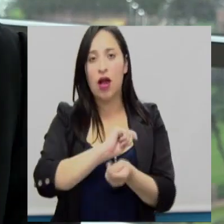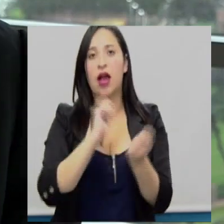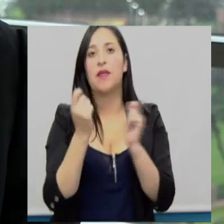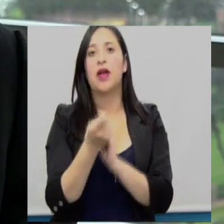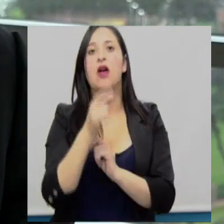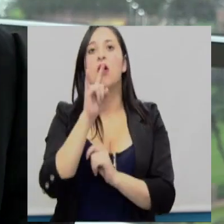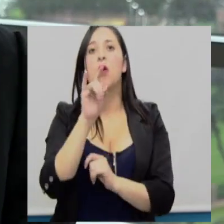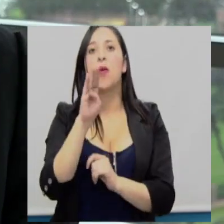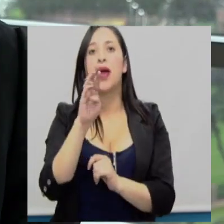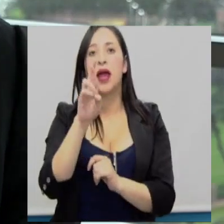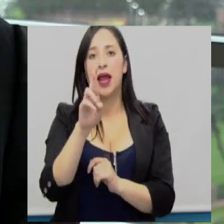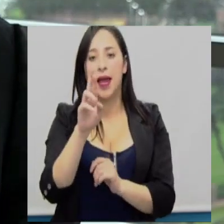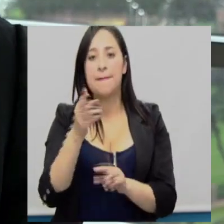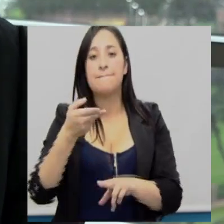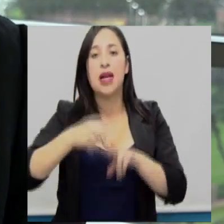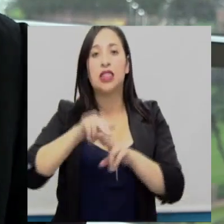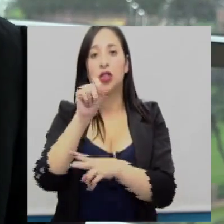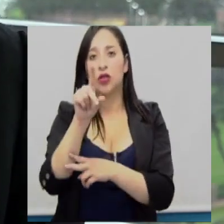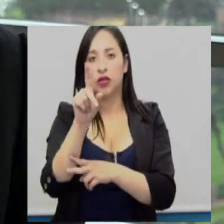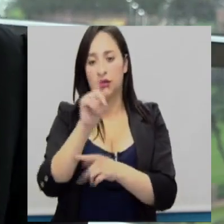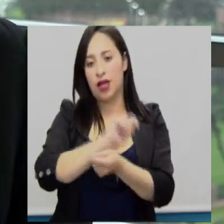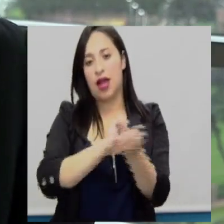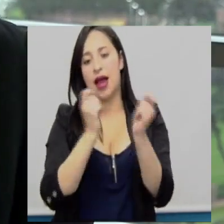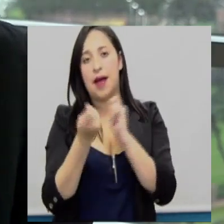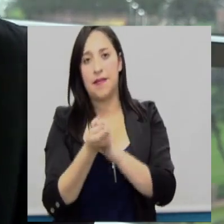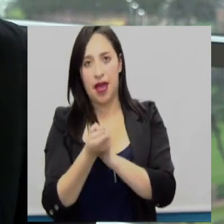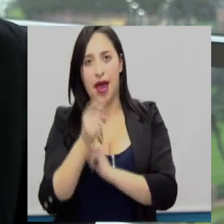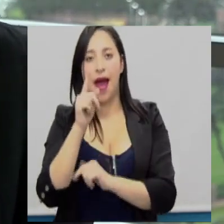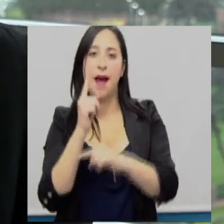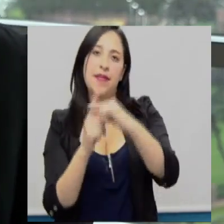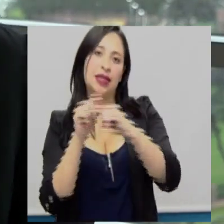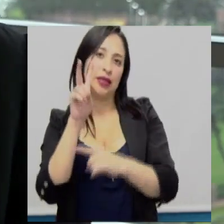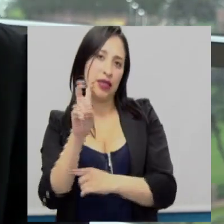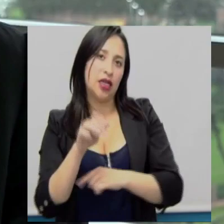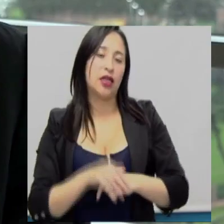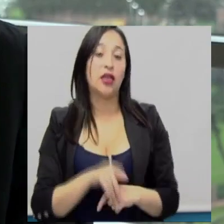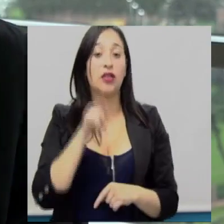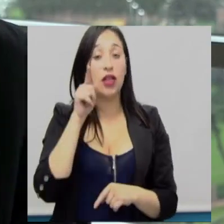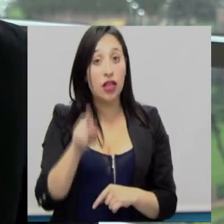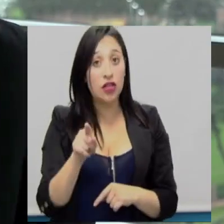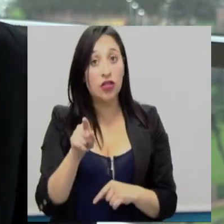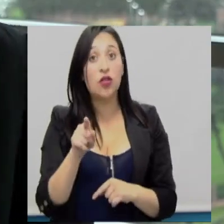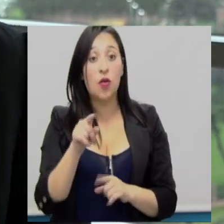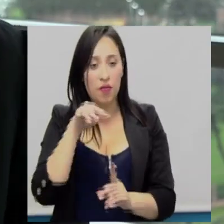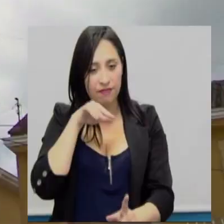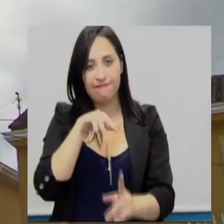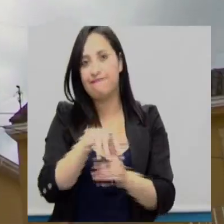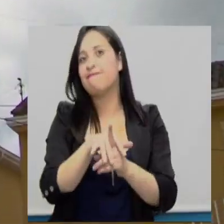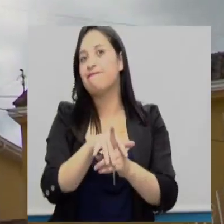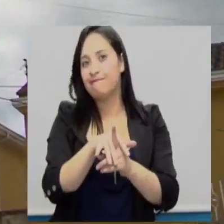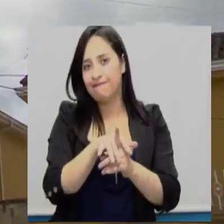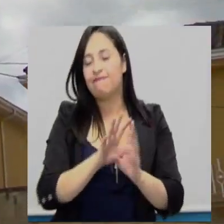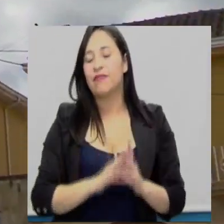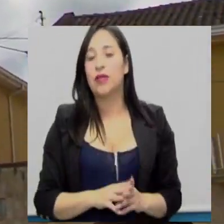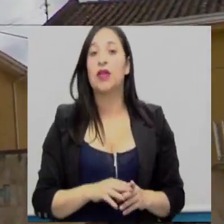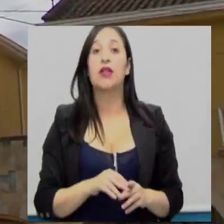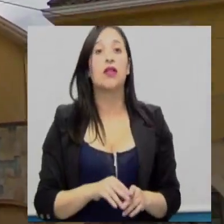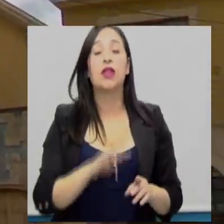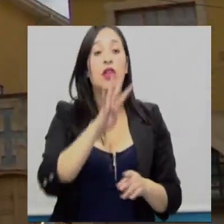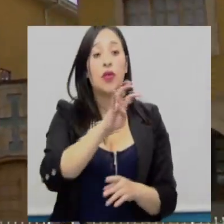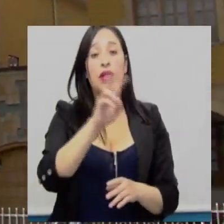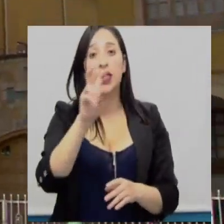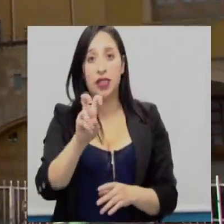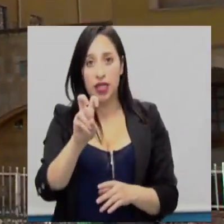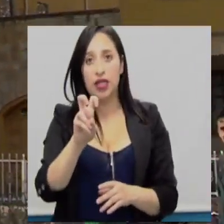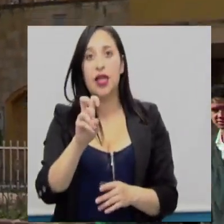VR más 11 a IPC más 7. ¿Qué sucede con esto? Que eventualmente esto podría generar pérdidas a Findeter. El informe reveló que